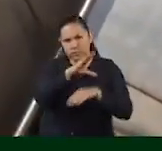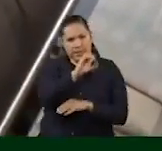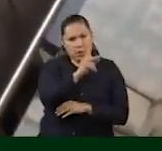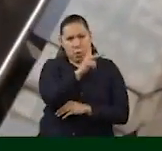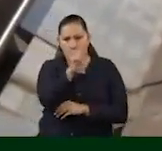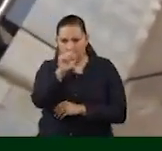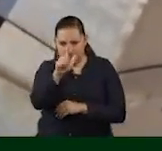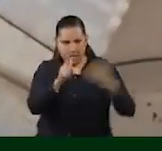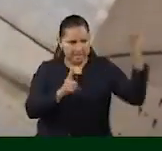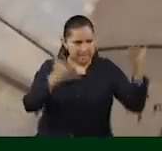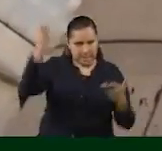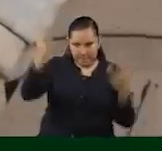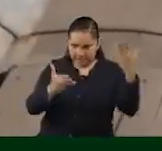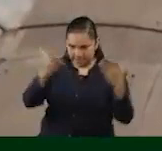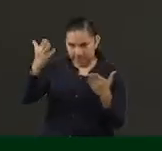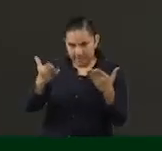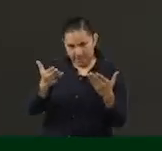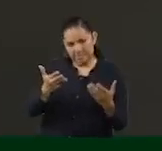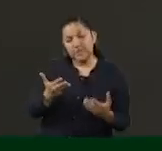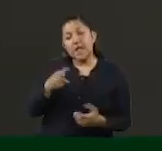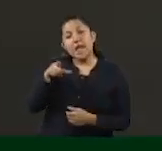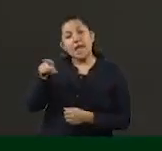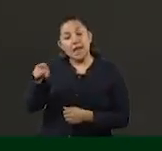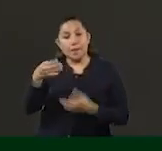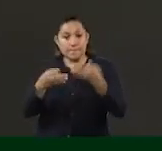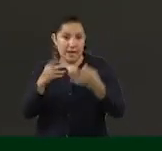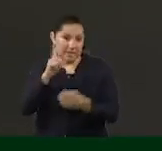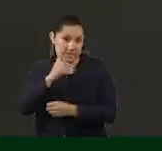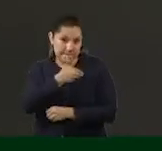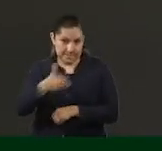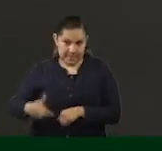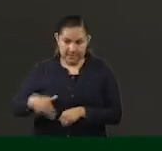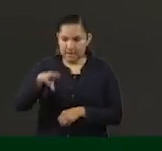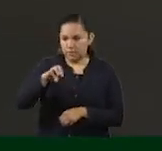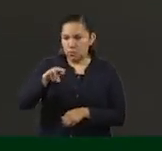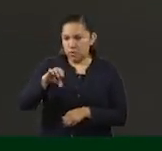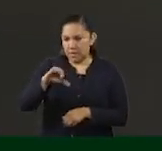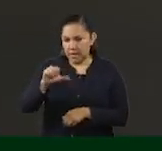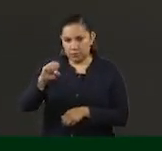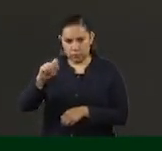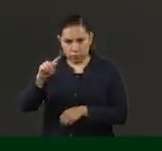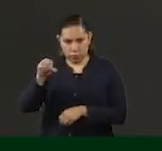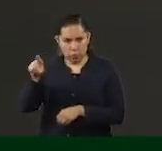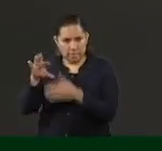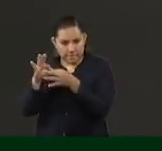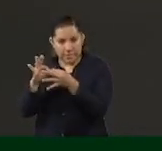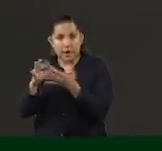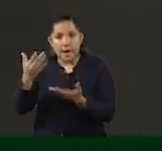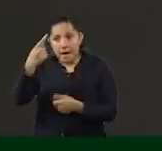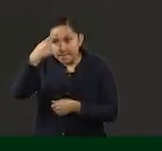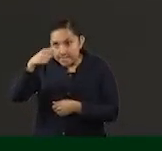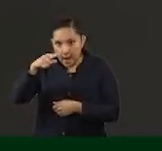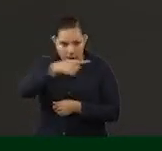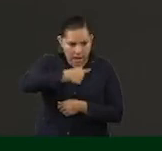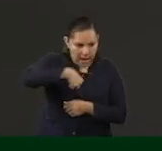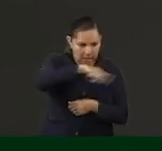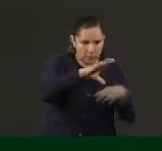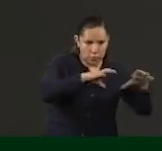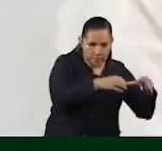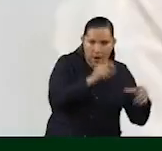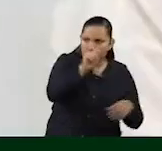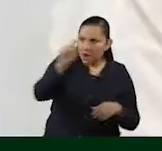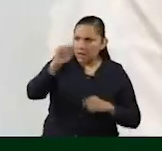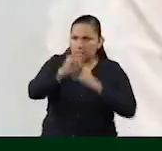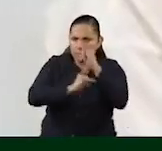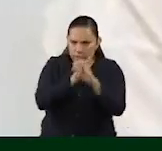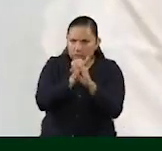Latina, COPPAL. La magistrada presidenta Mónica Soto se pronunció por incrementar la colaboración con organismos internacionales y refrendó